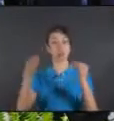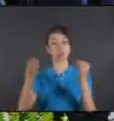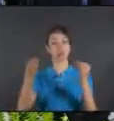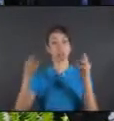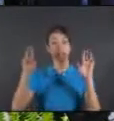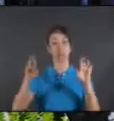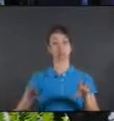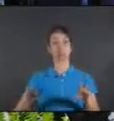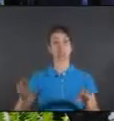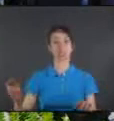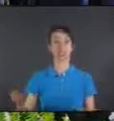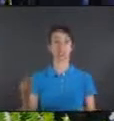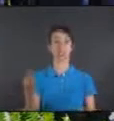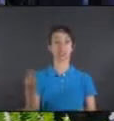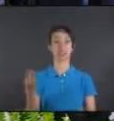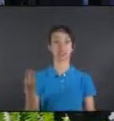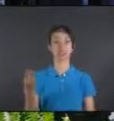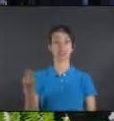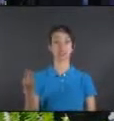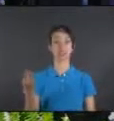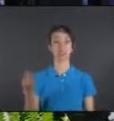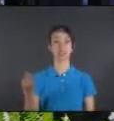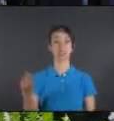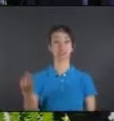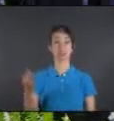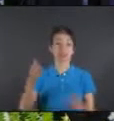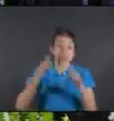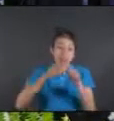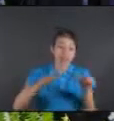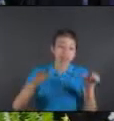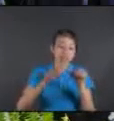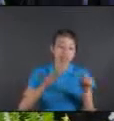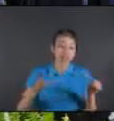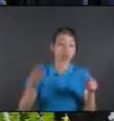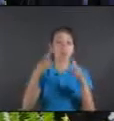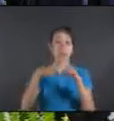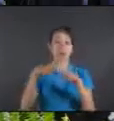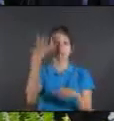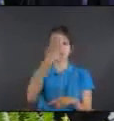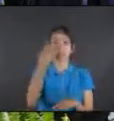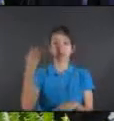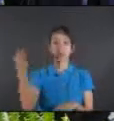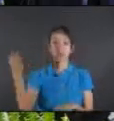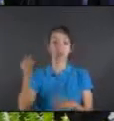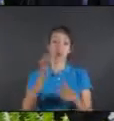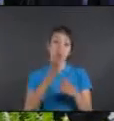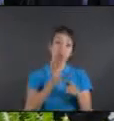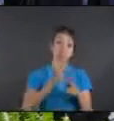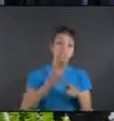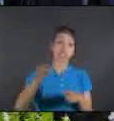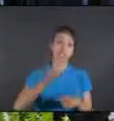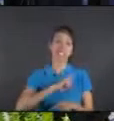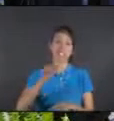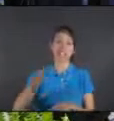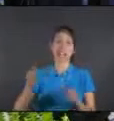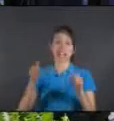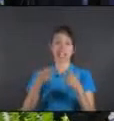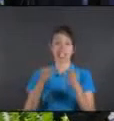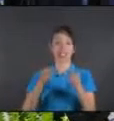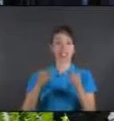En el año del reinicio, tiene mucha gente, muchísima gente que va